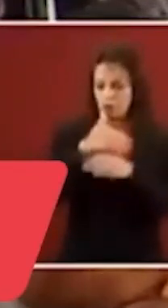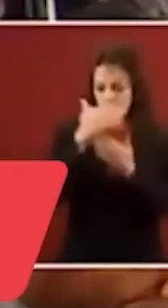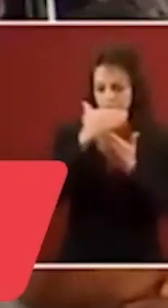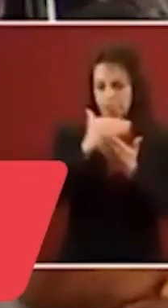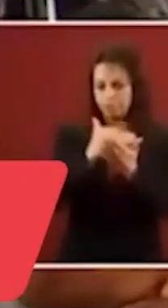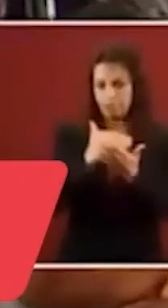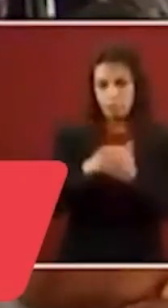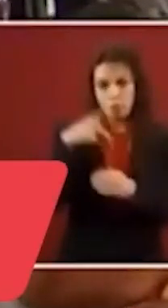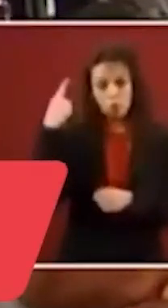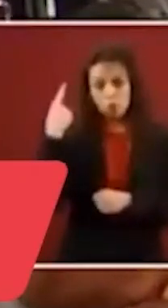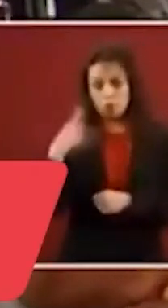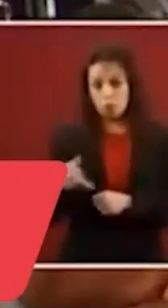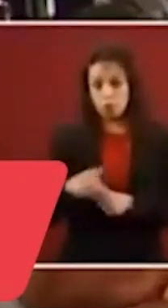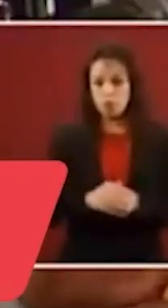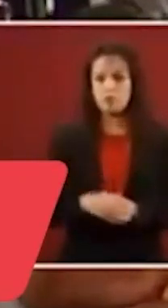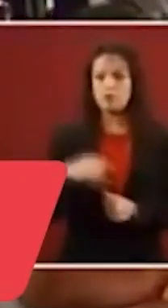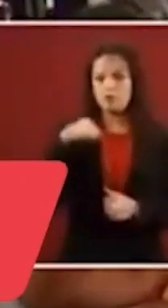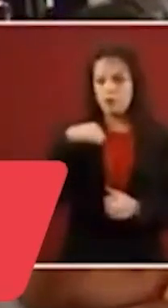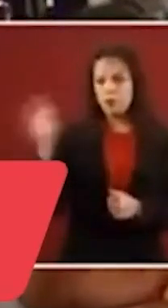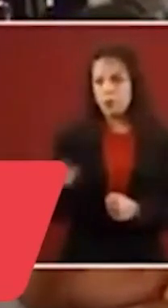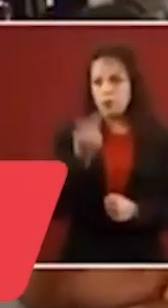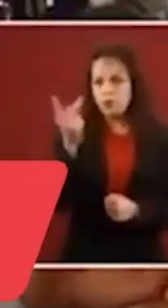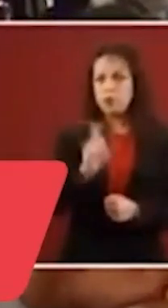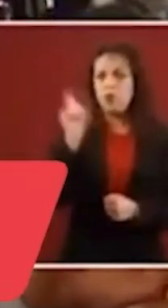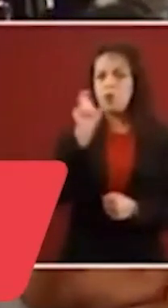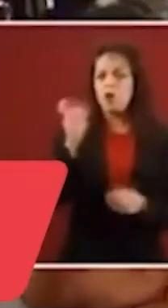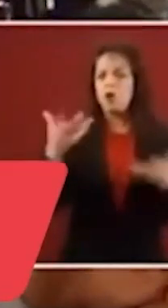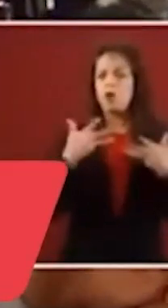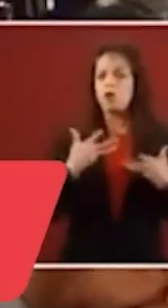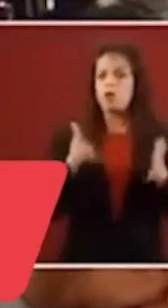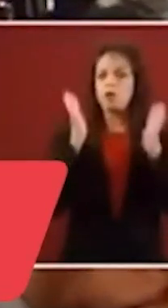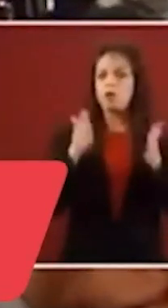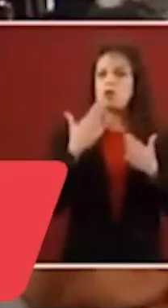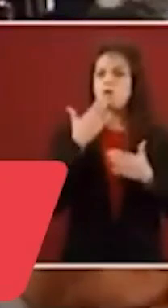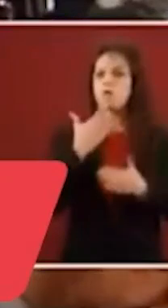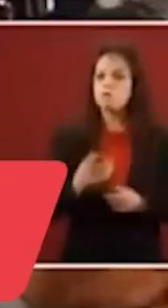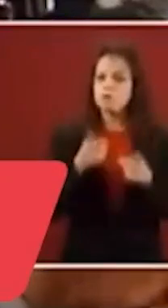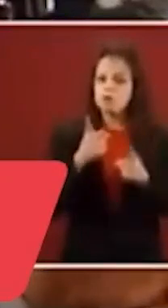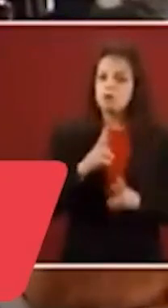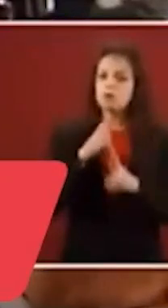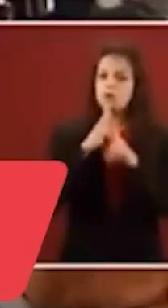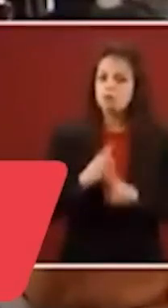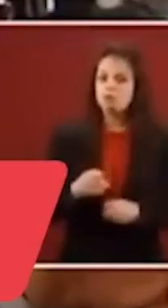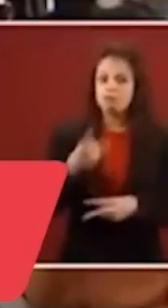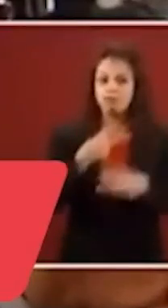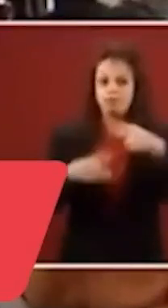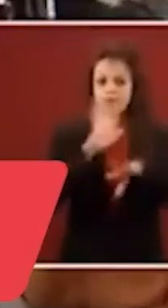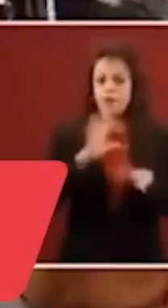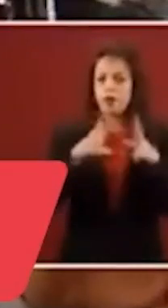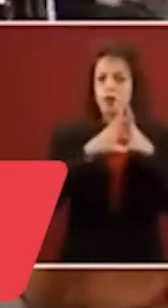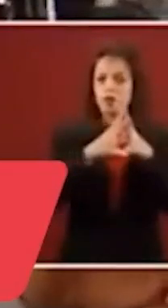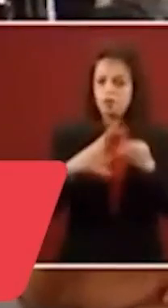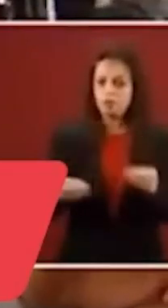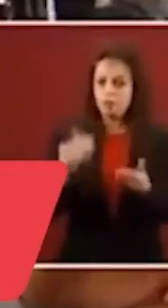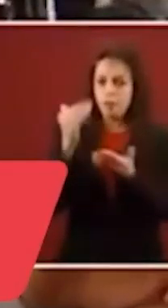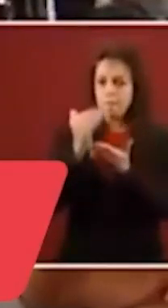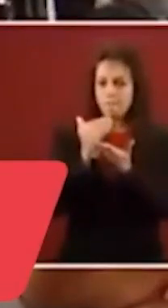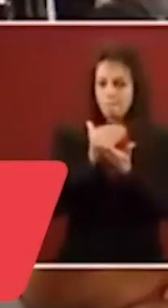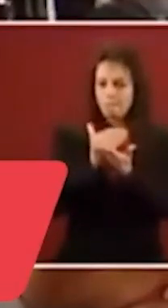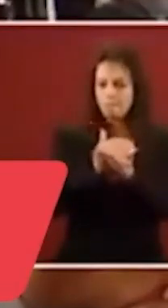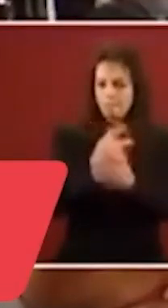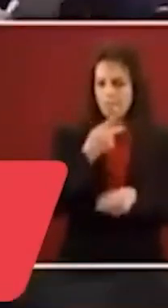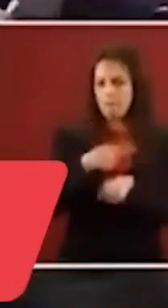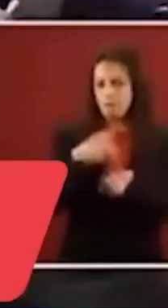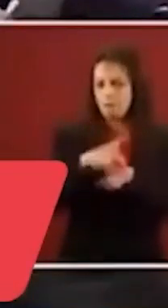era básicamente Oriente Medio, Asia, Eurasia y todas estas regiones, que Europa para